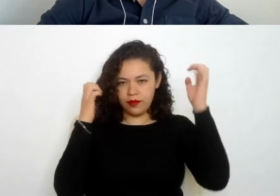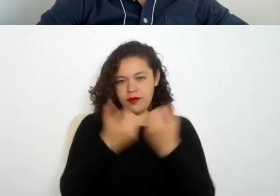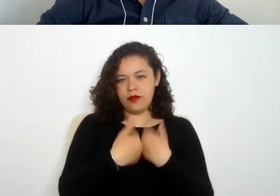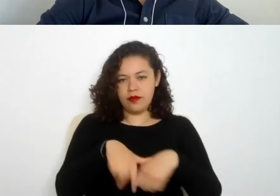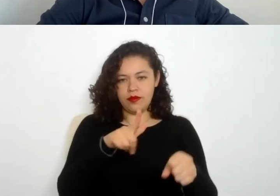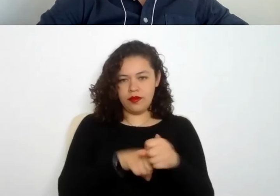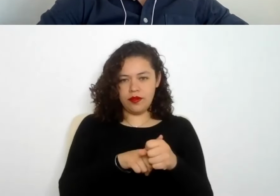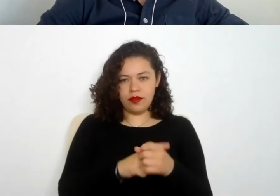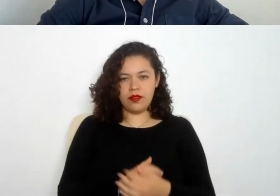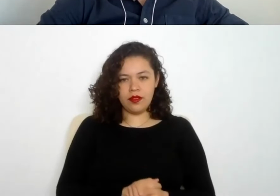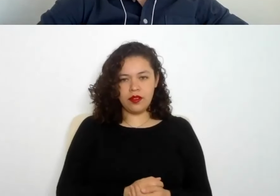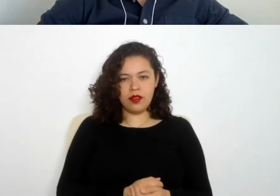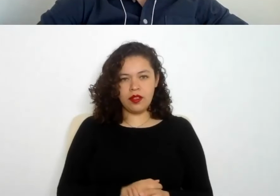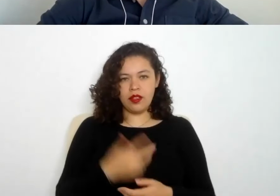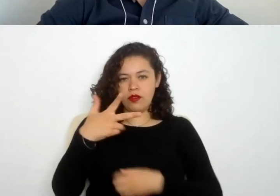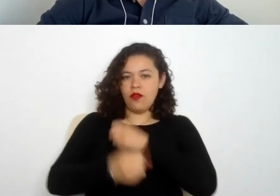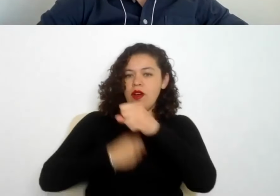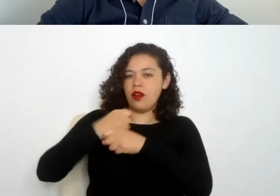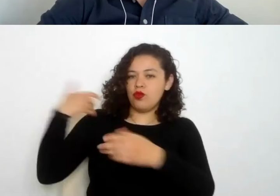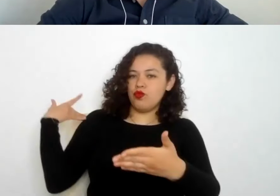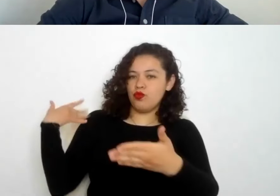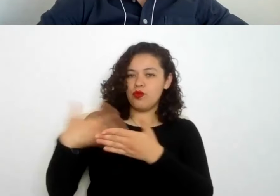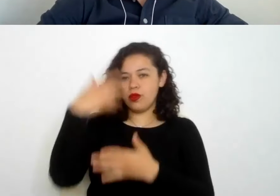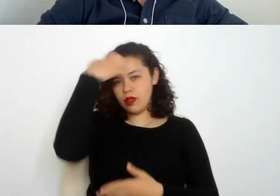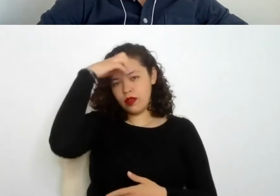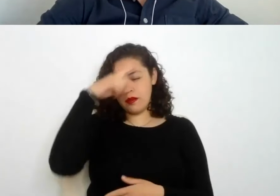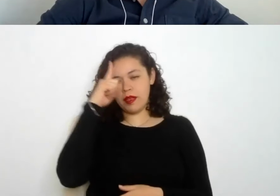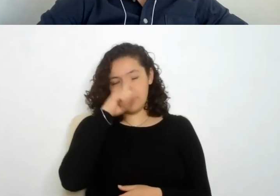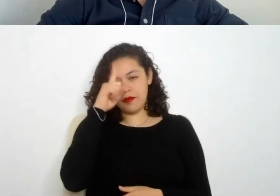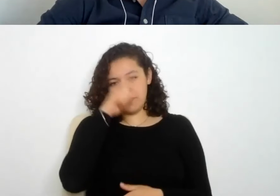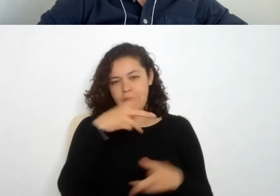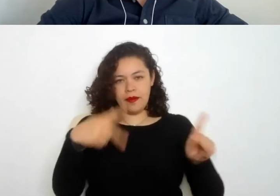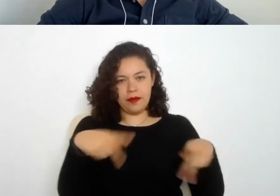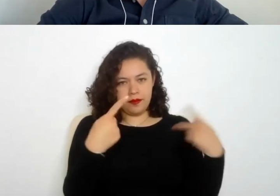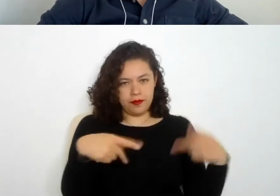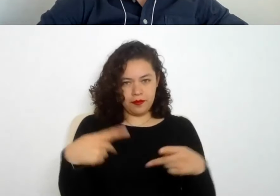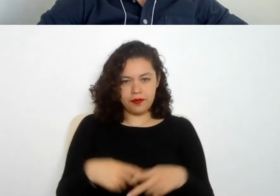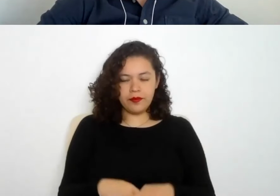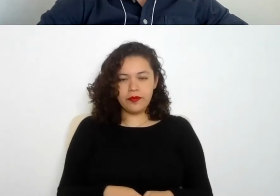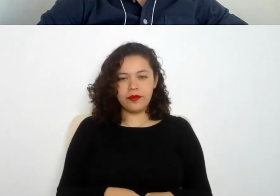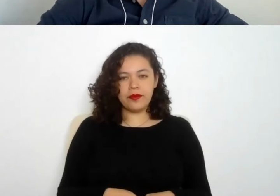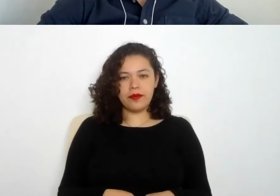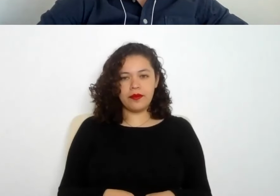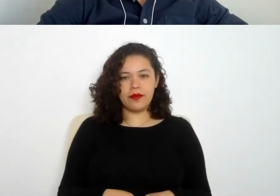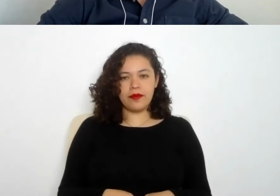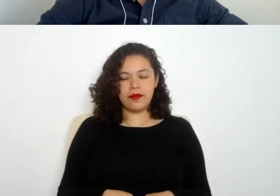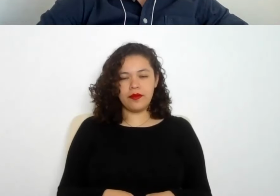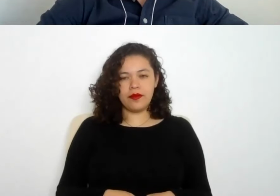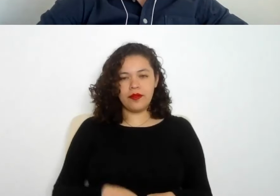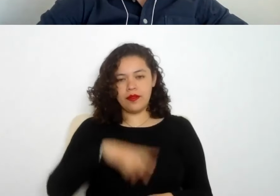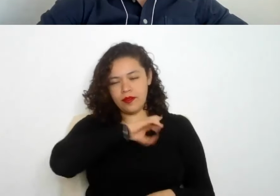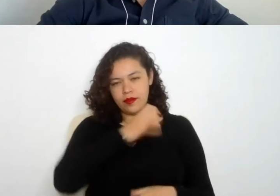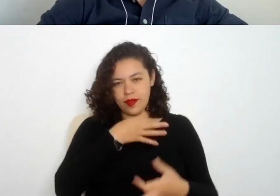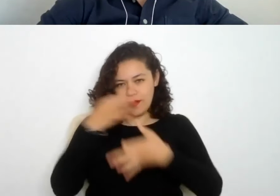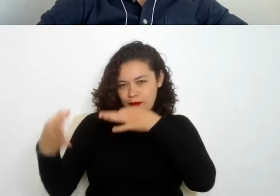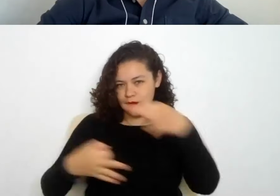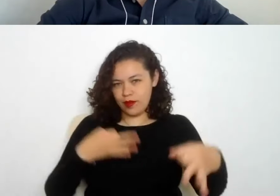compartido. Más de 8 años de experiencia en consultoría de ventas. Apasionado por el marketing y las relaciones